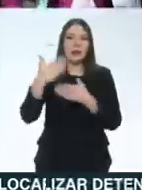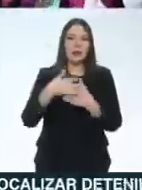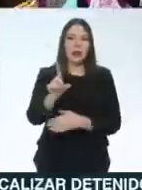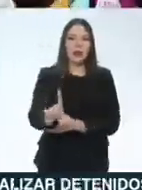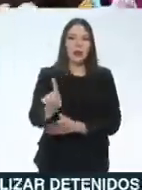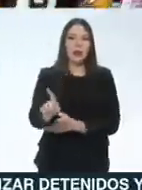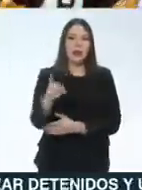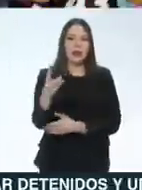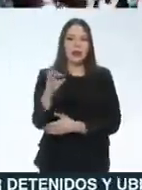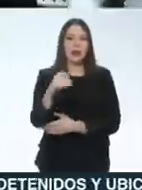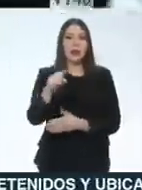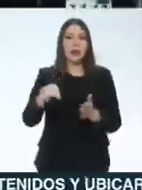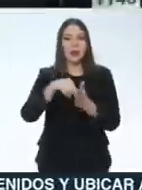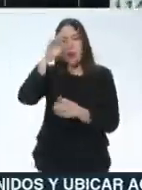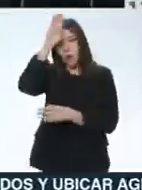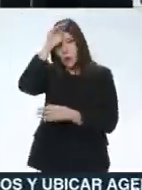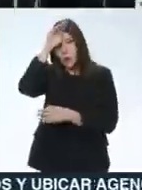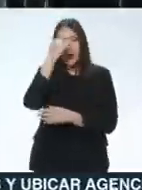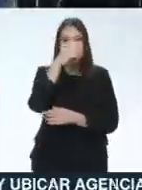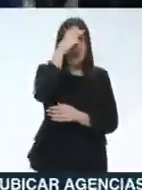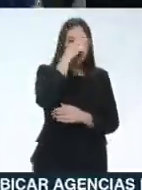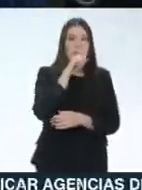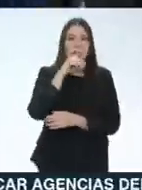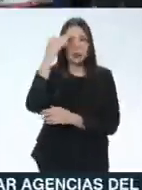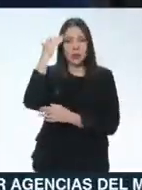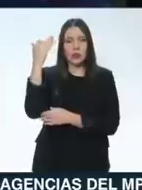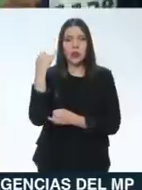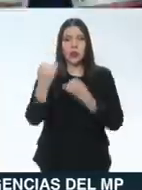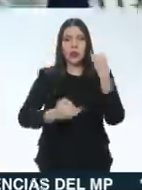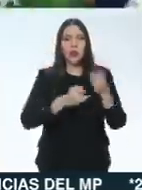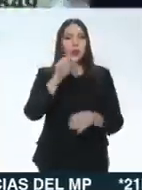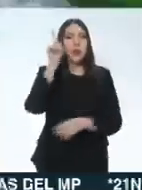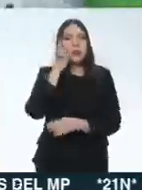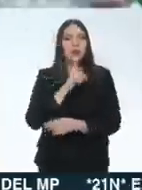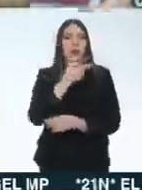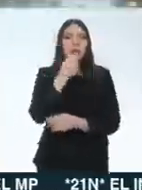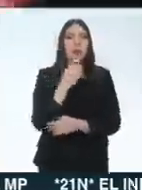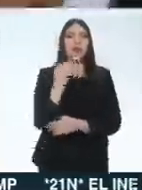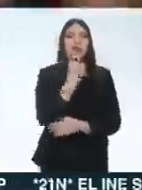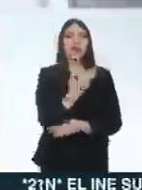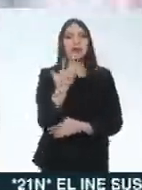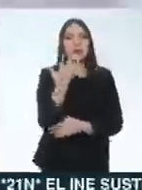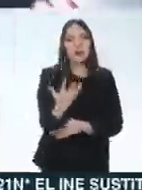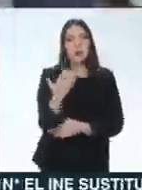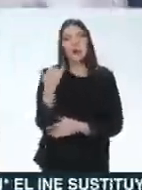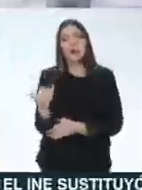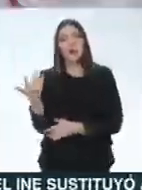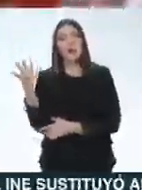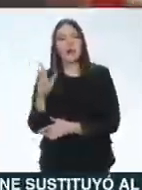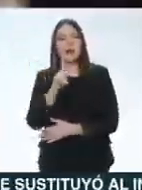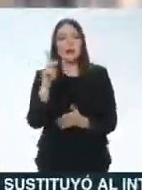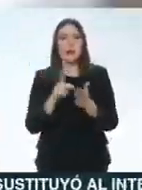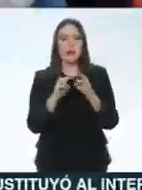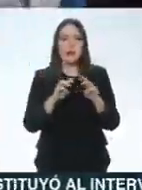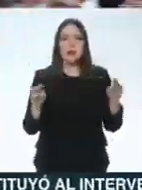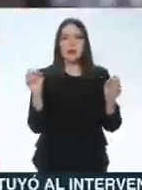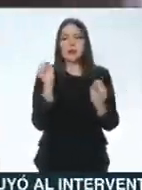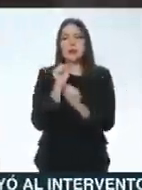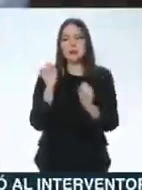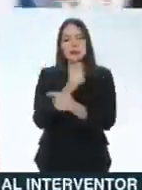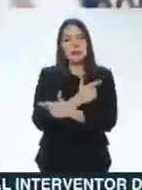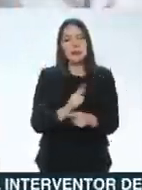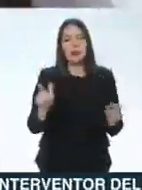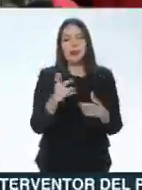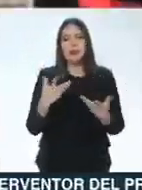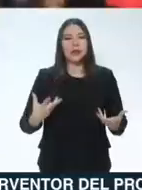ciudades de Monterrey y México, en sus categorías femenil y varonil en 5 y 10 kilómetros. Los corredores de todas las edades podrán